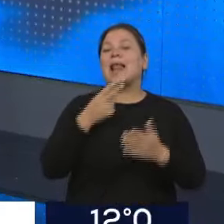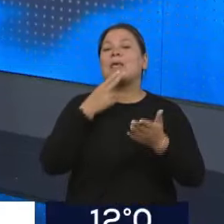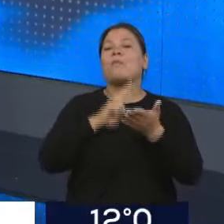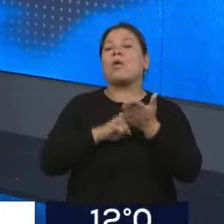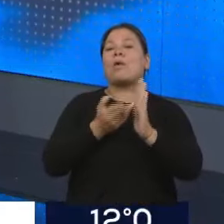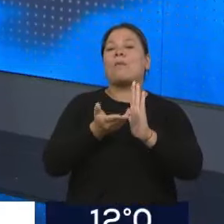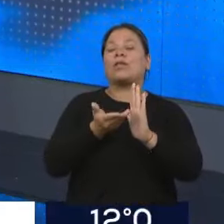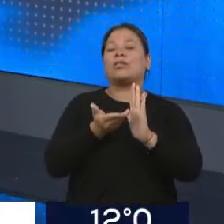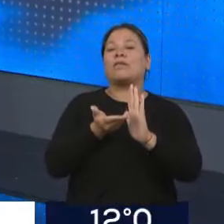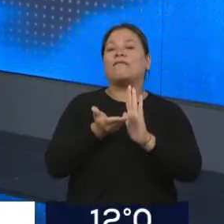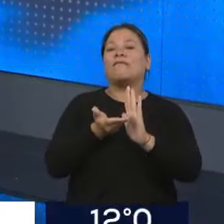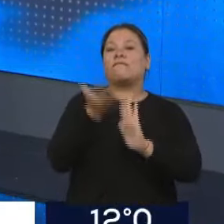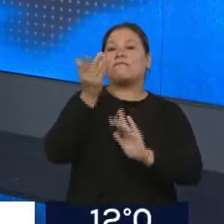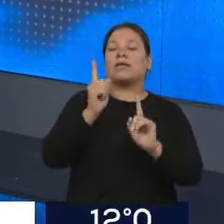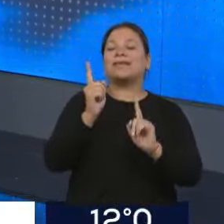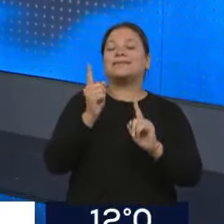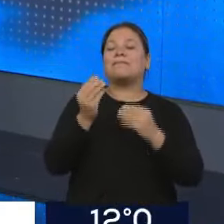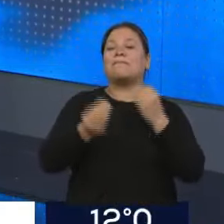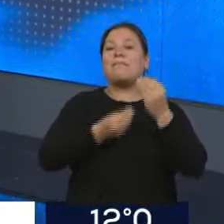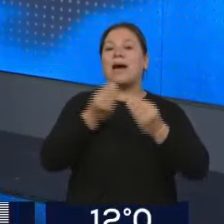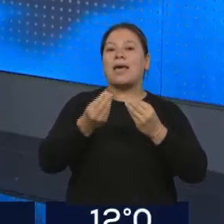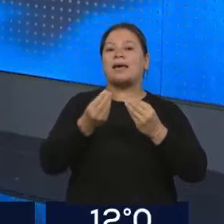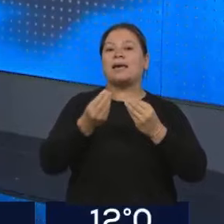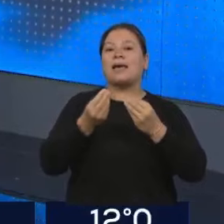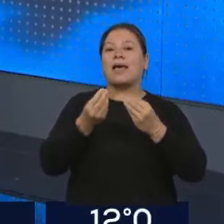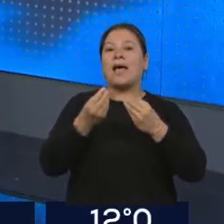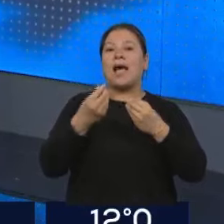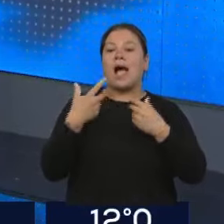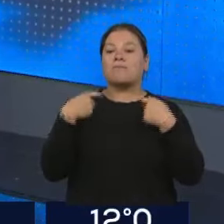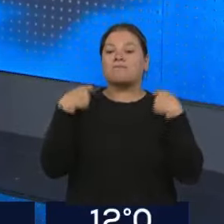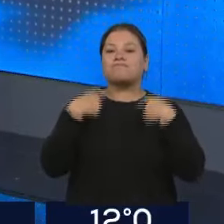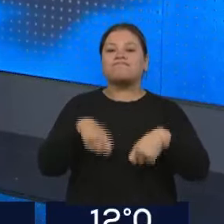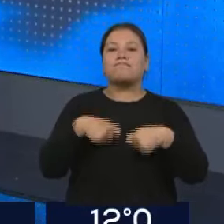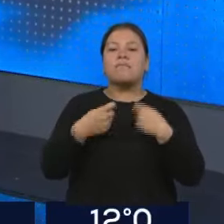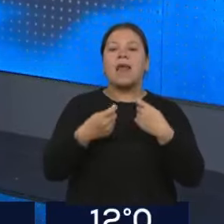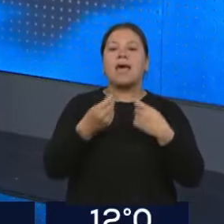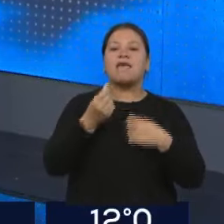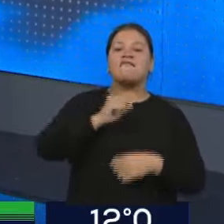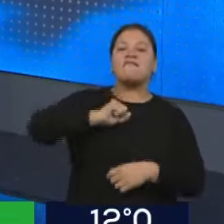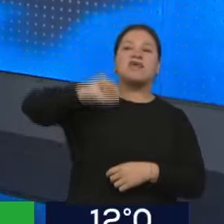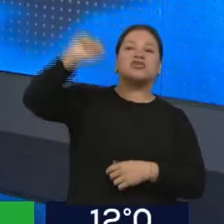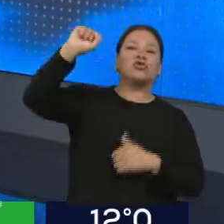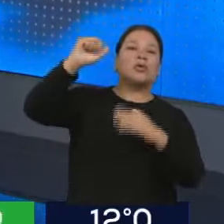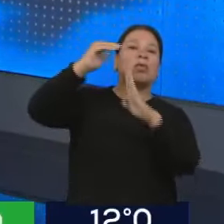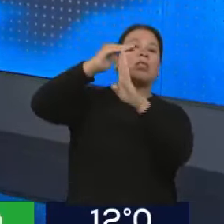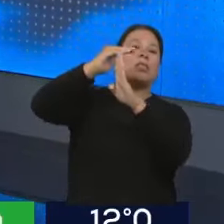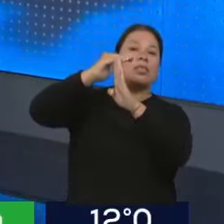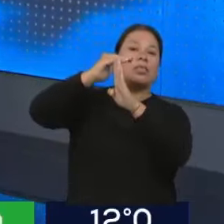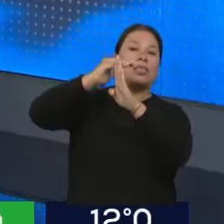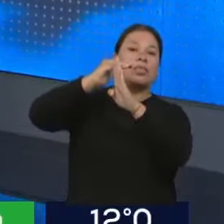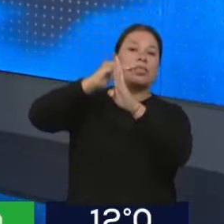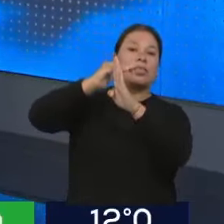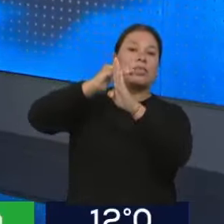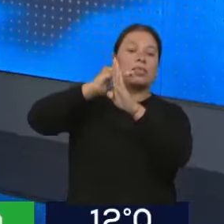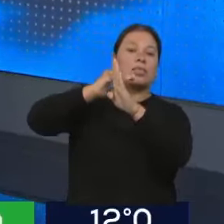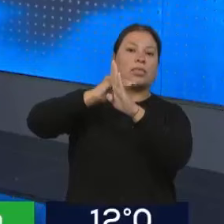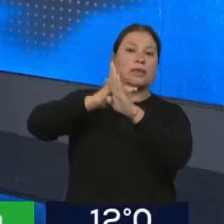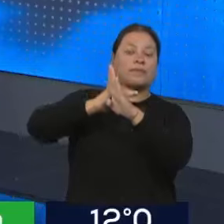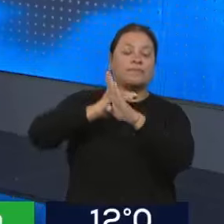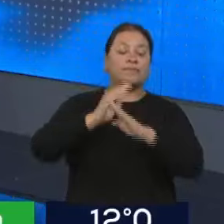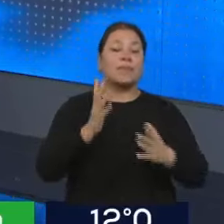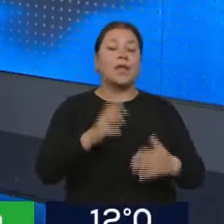para colaborar con el proceso de desinflación que se viene generando. Porque una cosa es estar cuestionando la situación desde